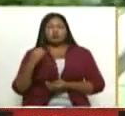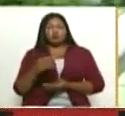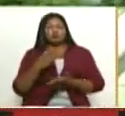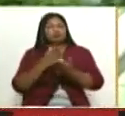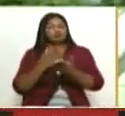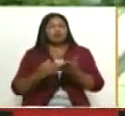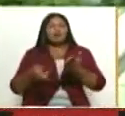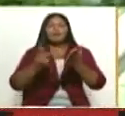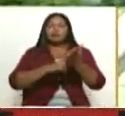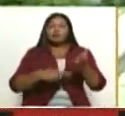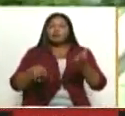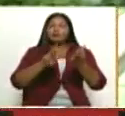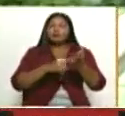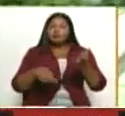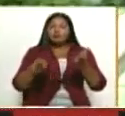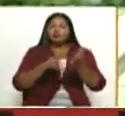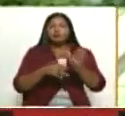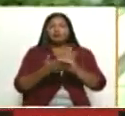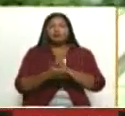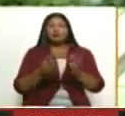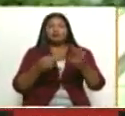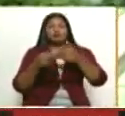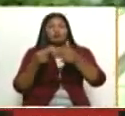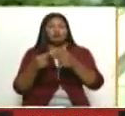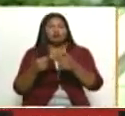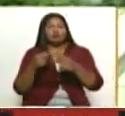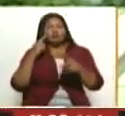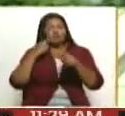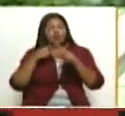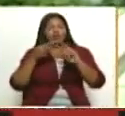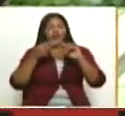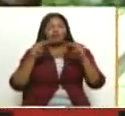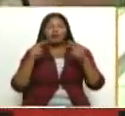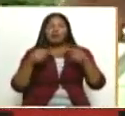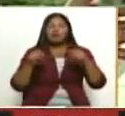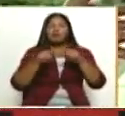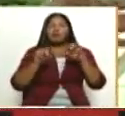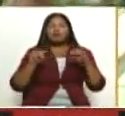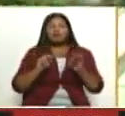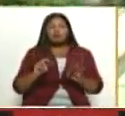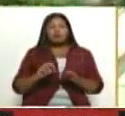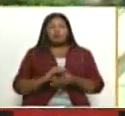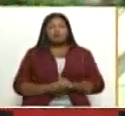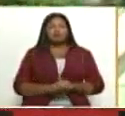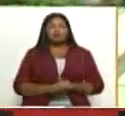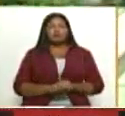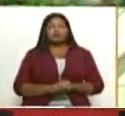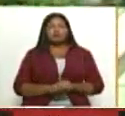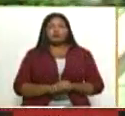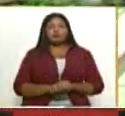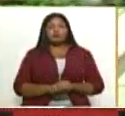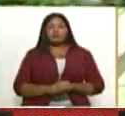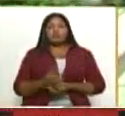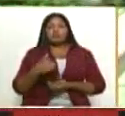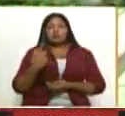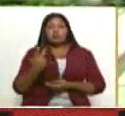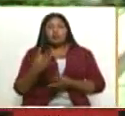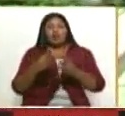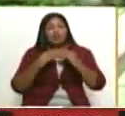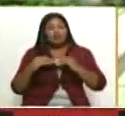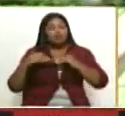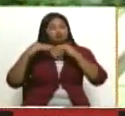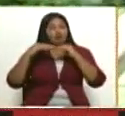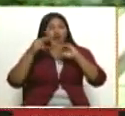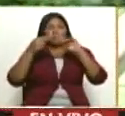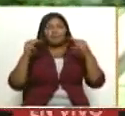de repetir es que construyamos una visión común de paz. No es la del gobierno, no es la del ELN, es la de todos, y que